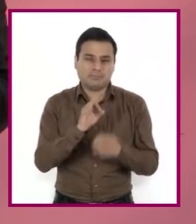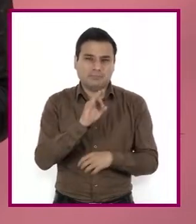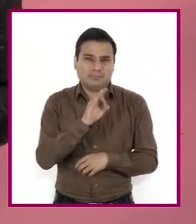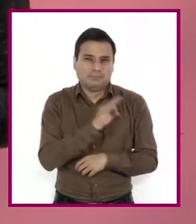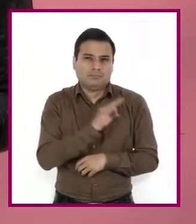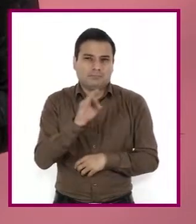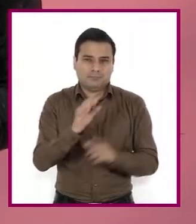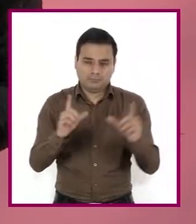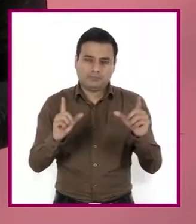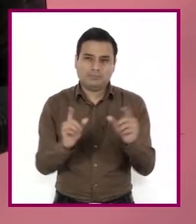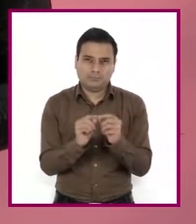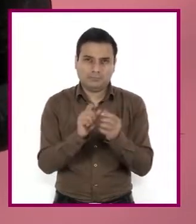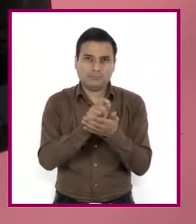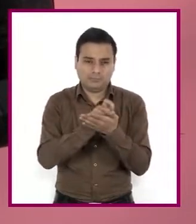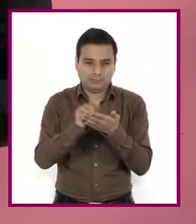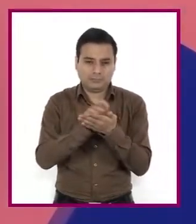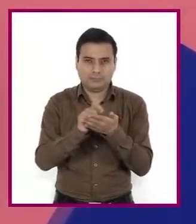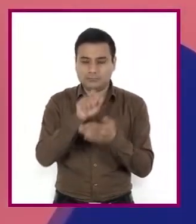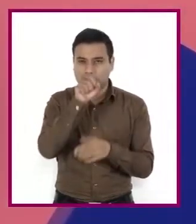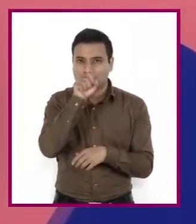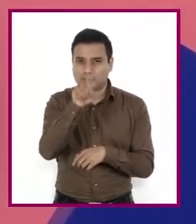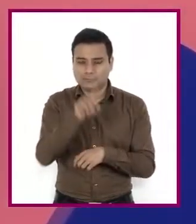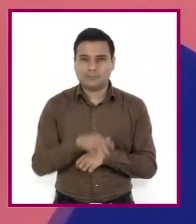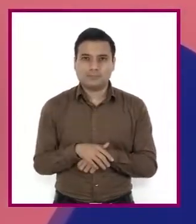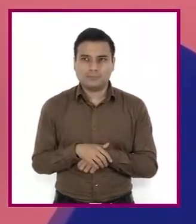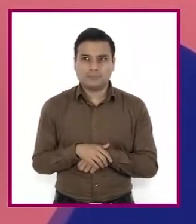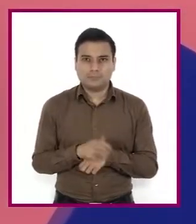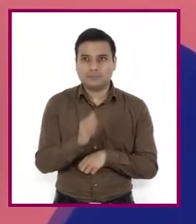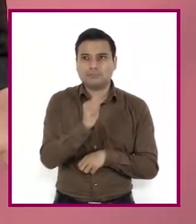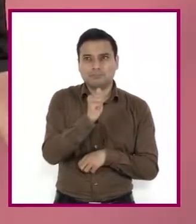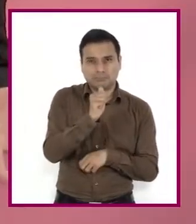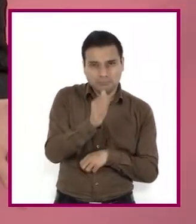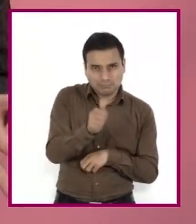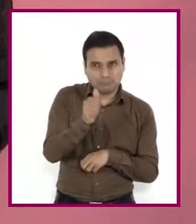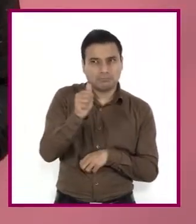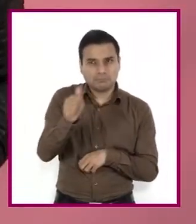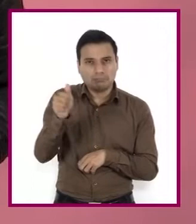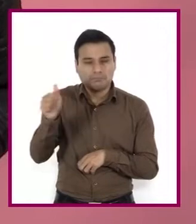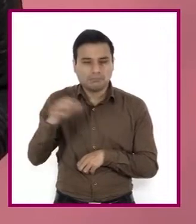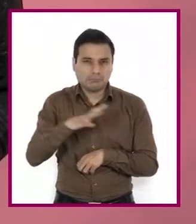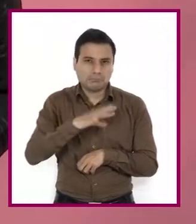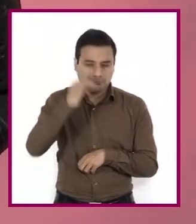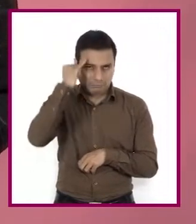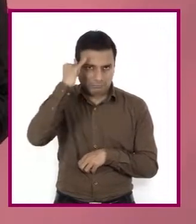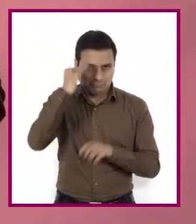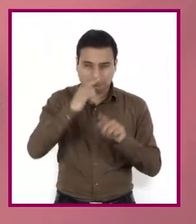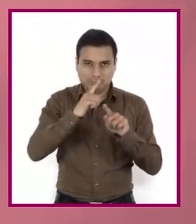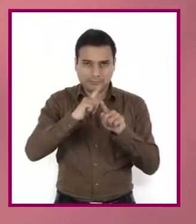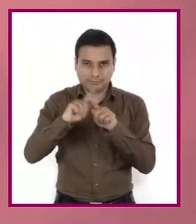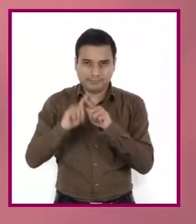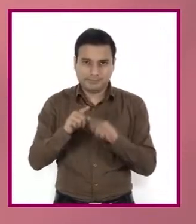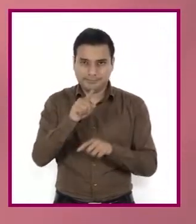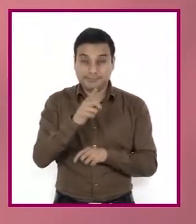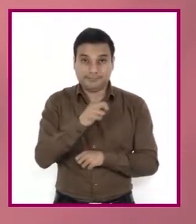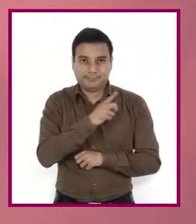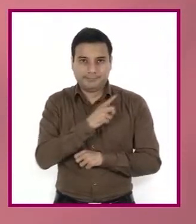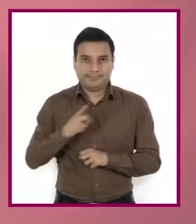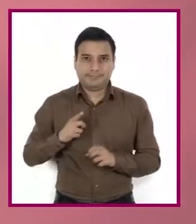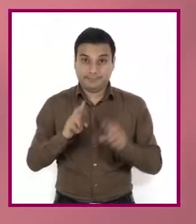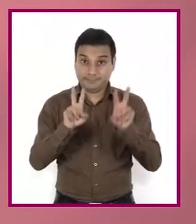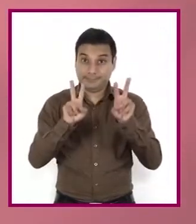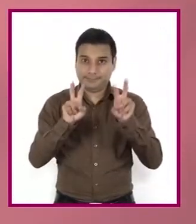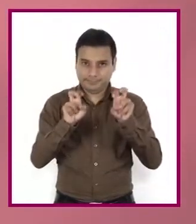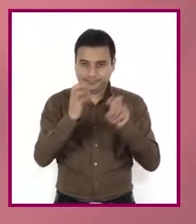información, aunque uno de nosotros tiene una idea diferente sobre lo que eso significa. Por ello es importante conocer el tema a